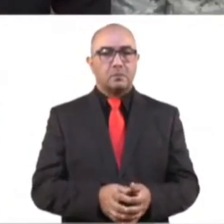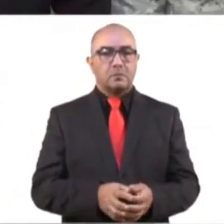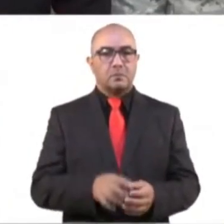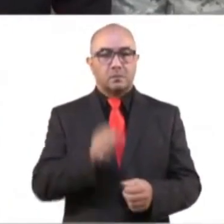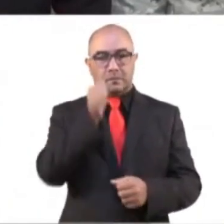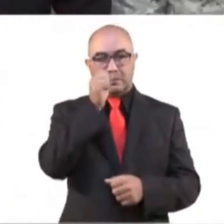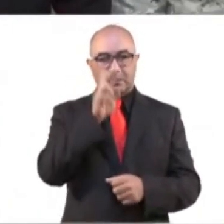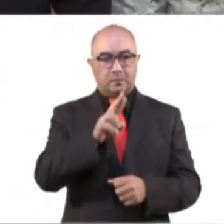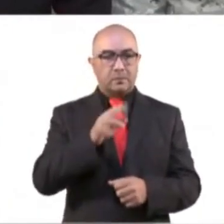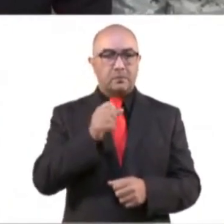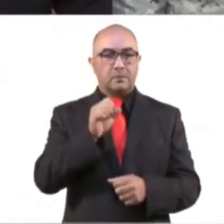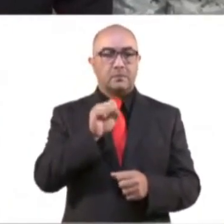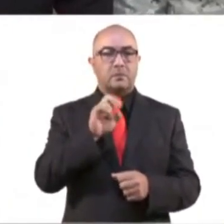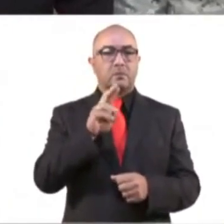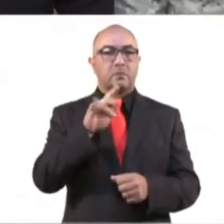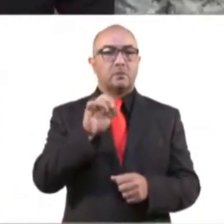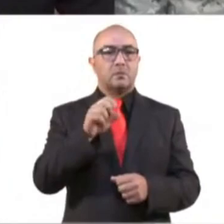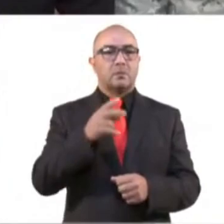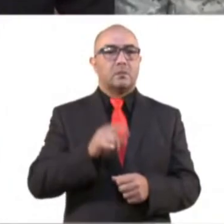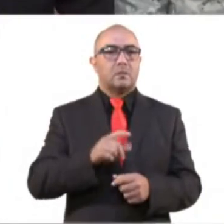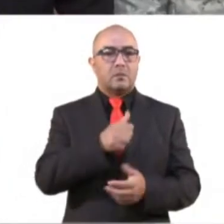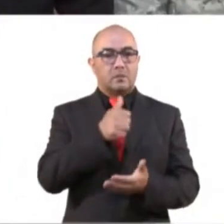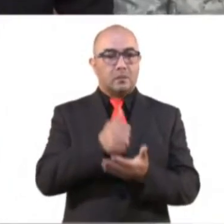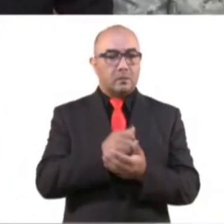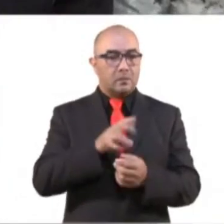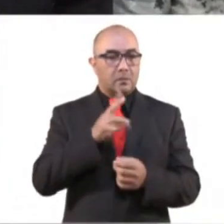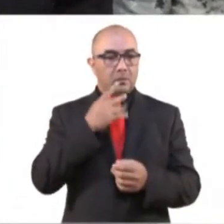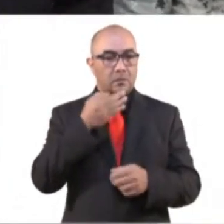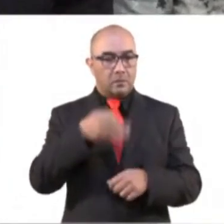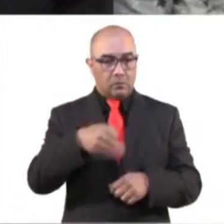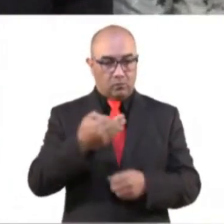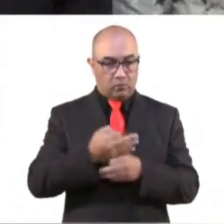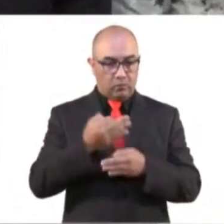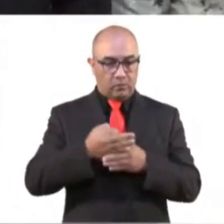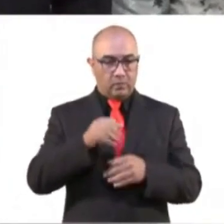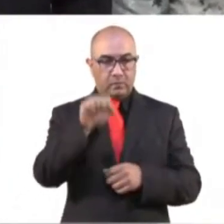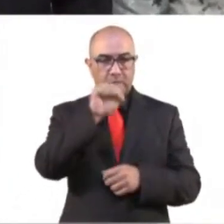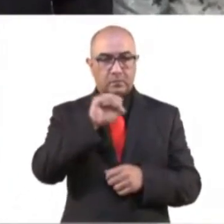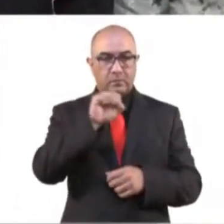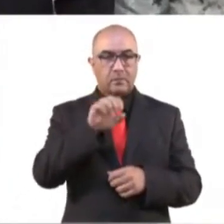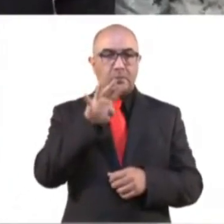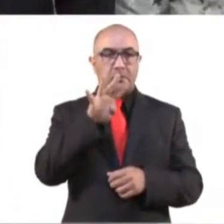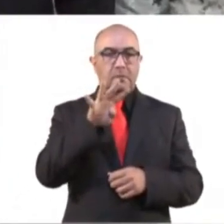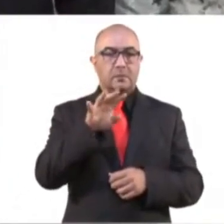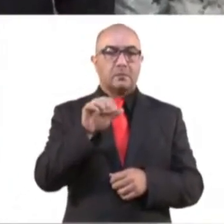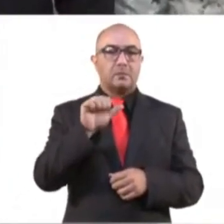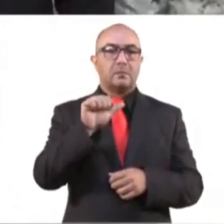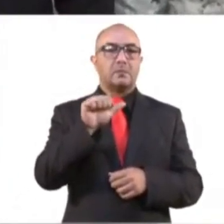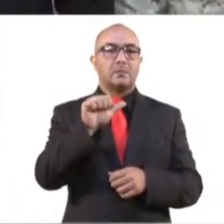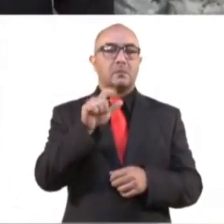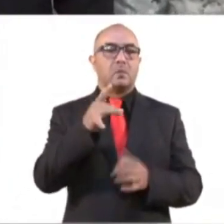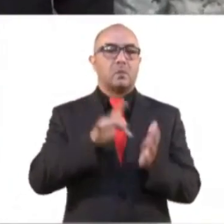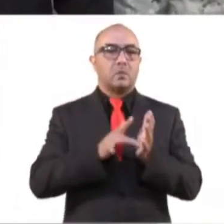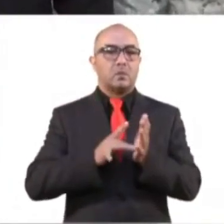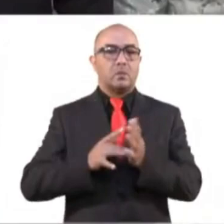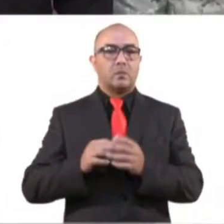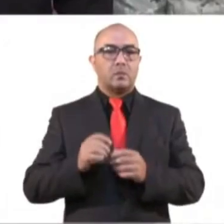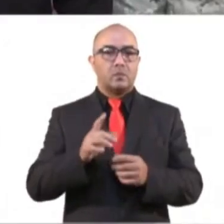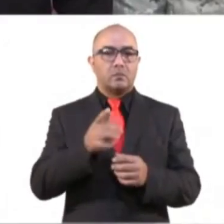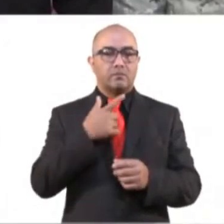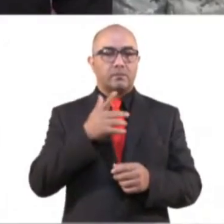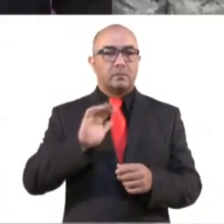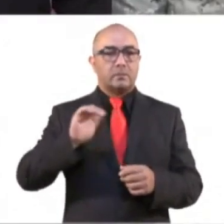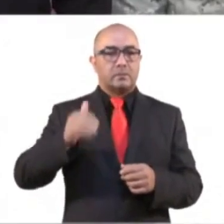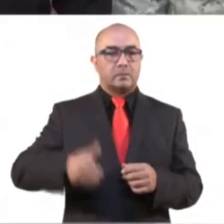secretario de Seguridad Ciudadana este sábado a las 916 horas se registró un